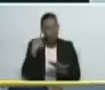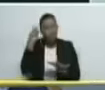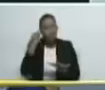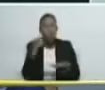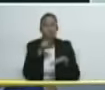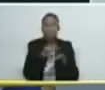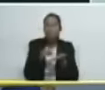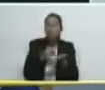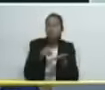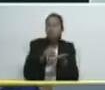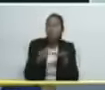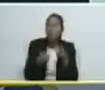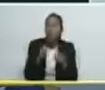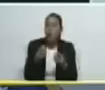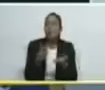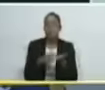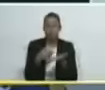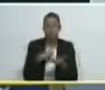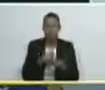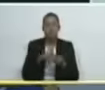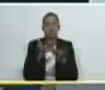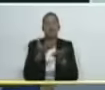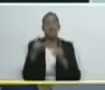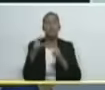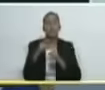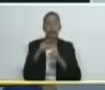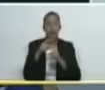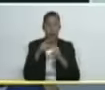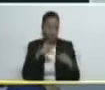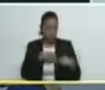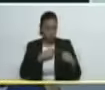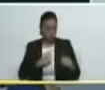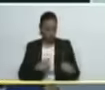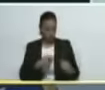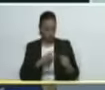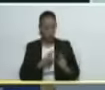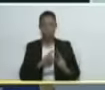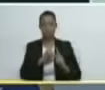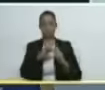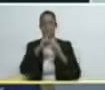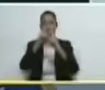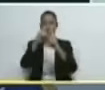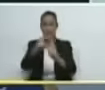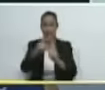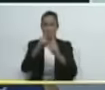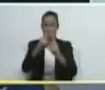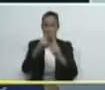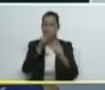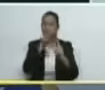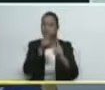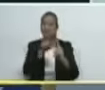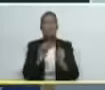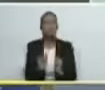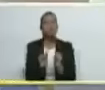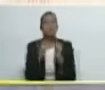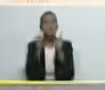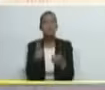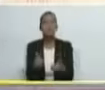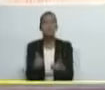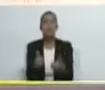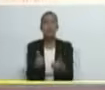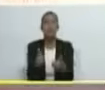les entrego estas palabras desde mi corazón. Desde el día en que se iniciaron